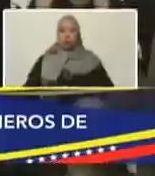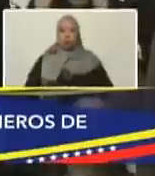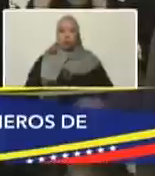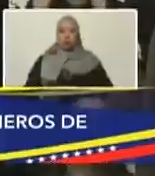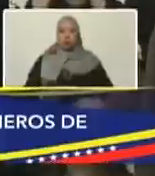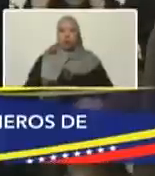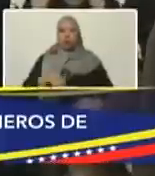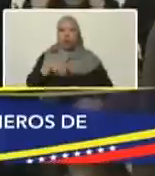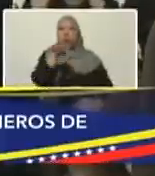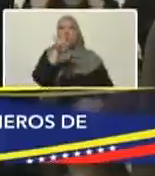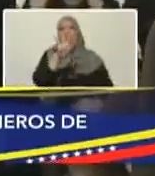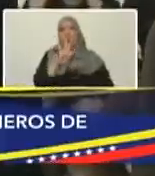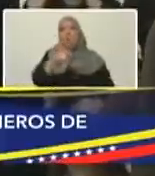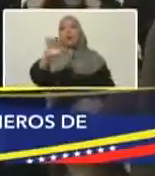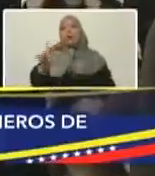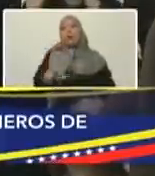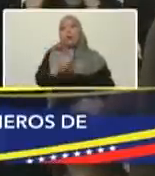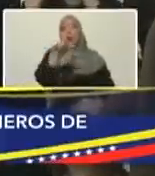Hoy siendo 4 de julio,